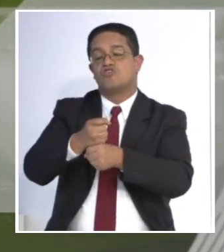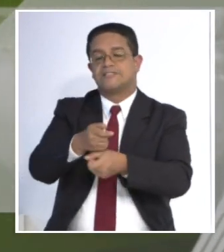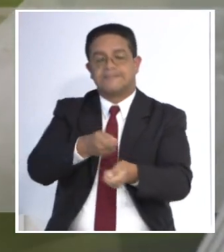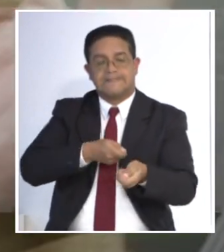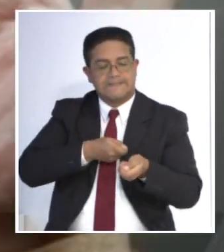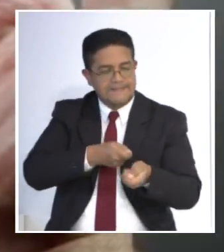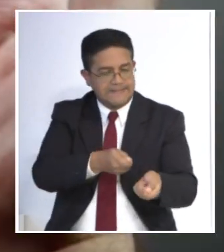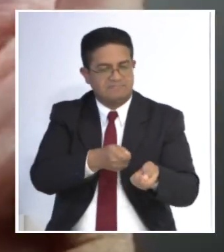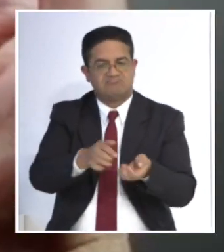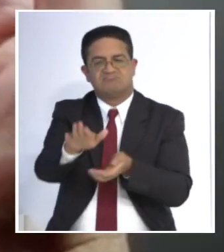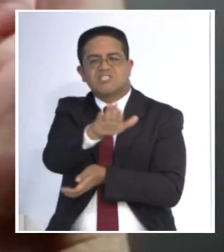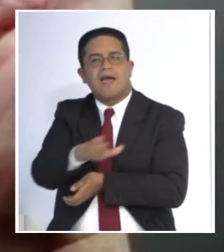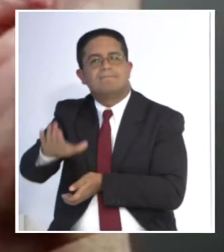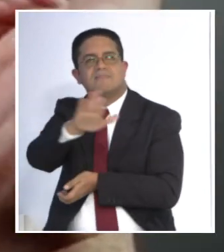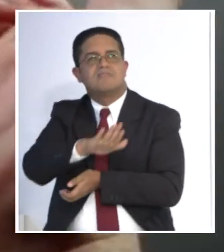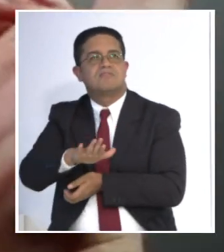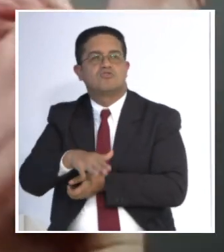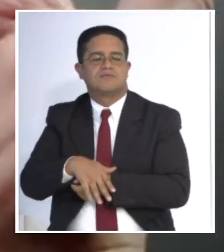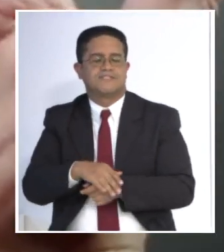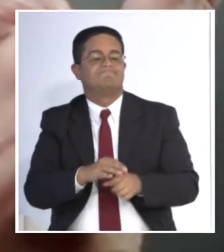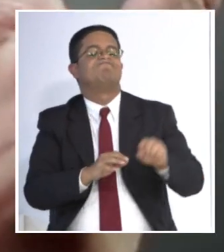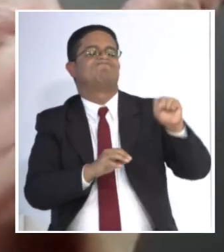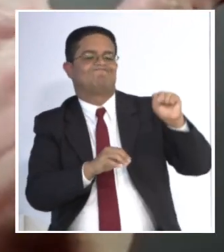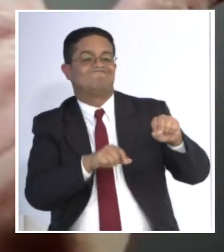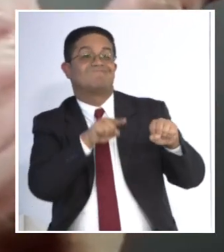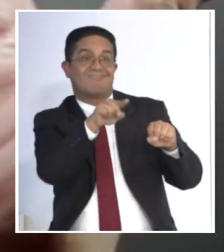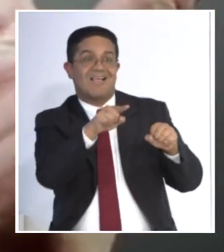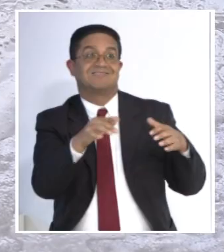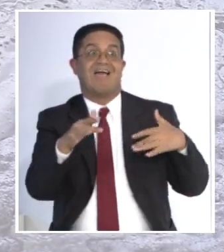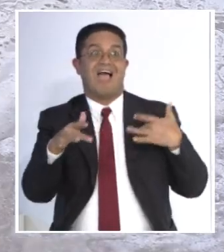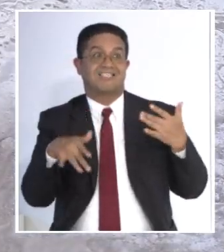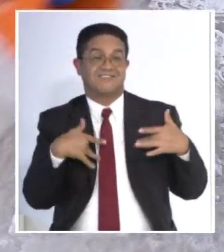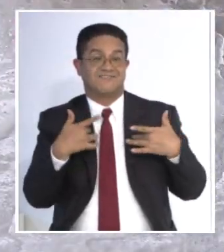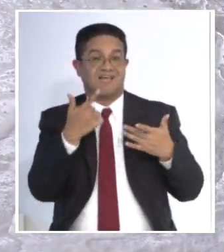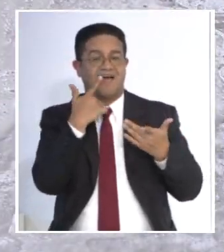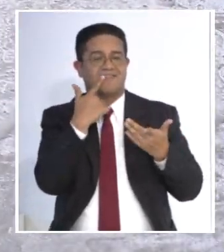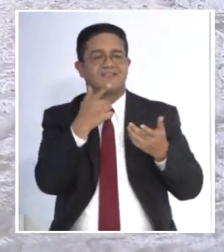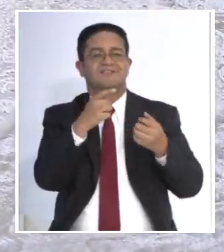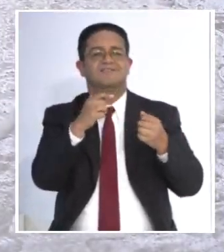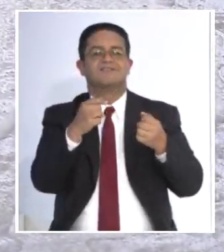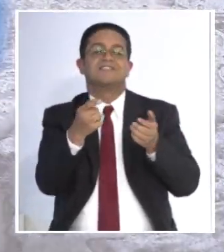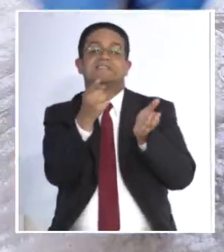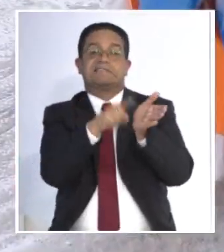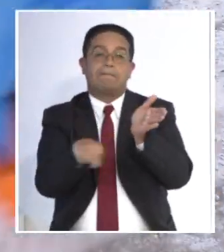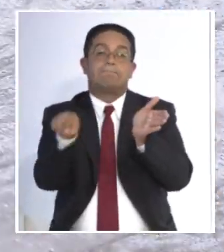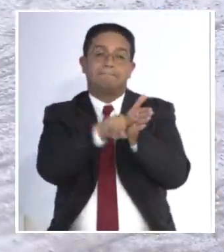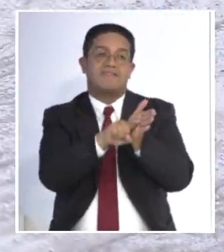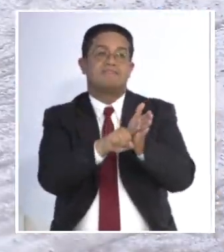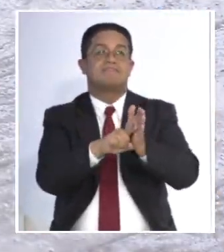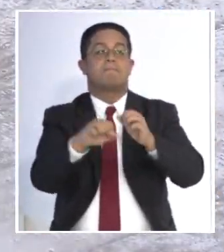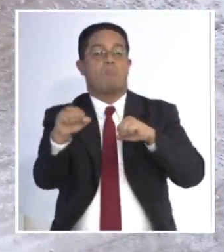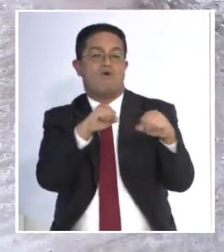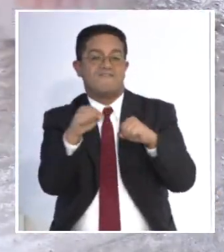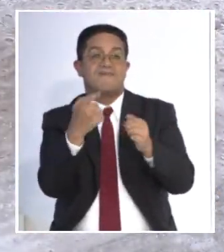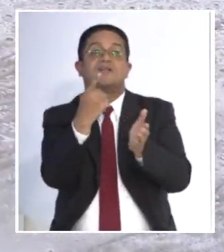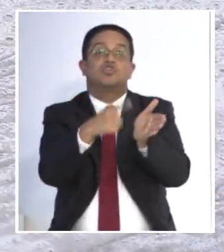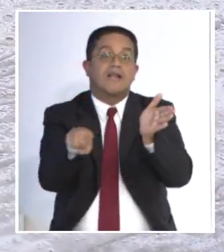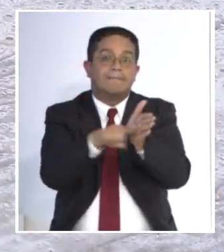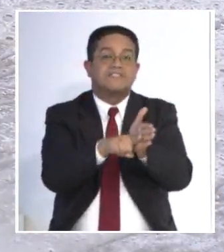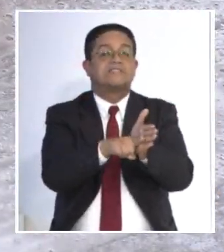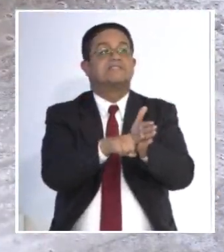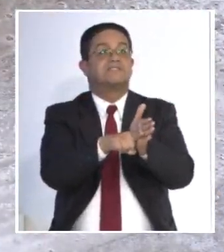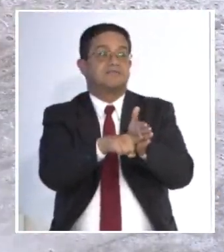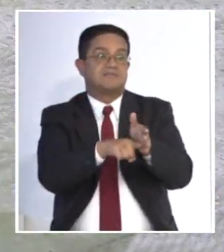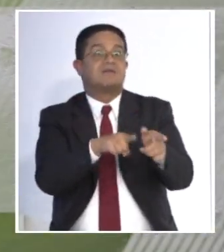los trapitos, todo ese tipo de movimientos repetitivos te condiciona a patologías en la muñeca y básicamente